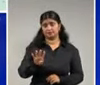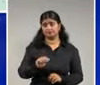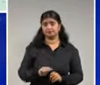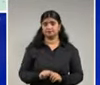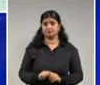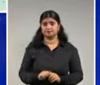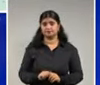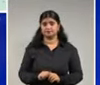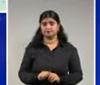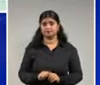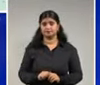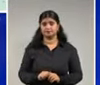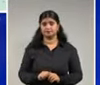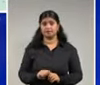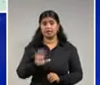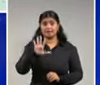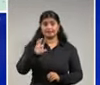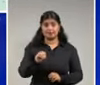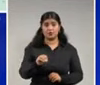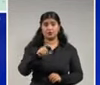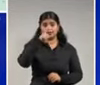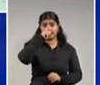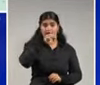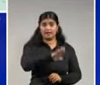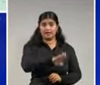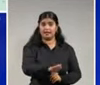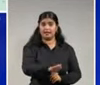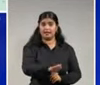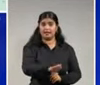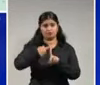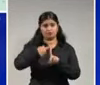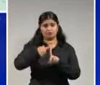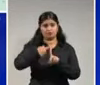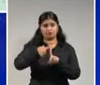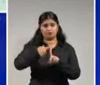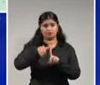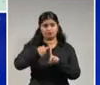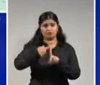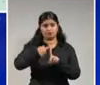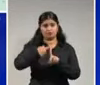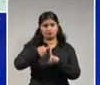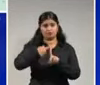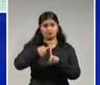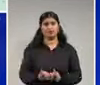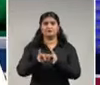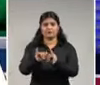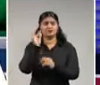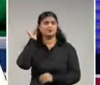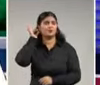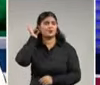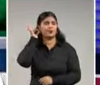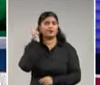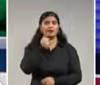diariamente. Y ahora, como ya es habitual, nuestra querida periodista Gisela García va a hacer análisis que siempre